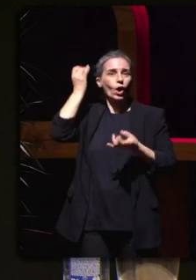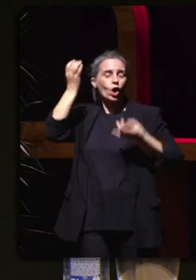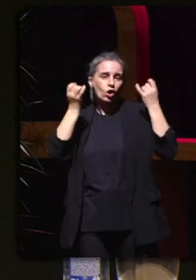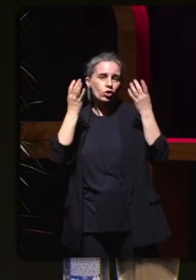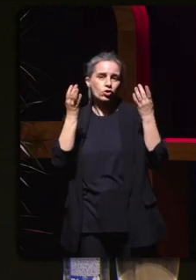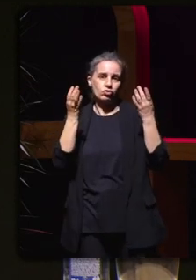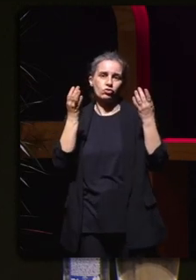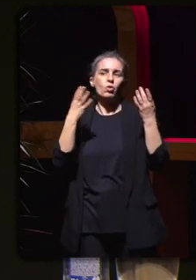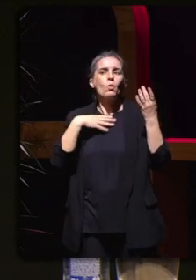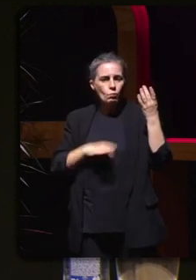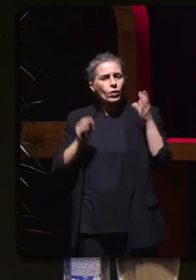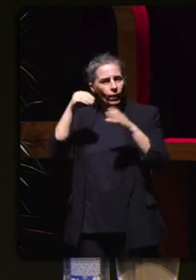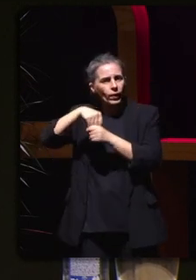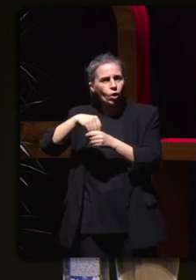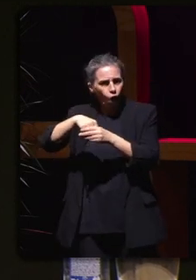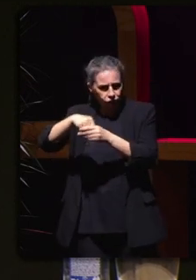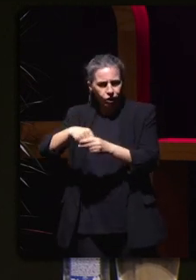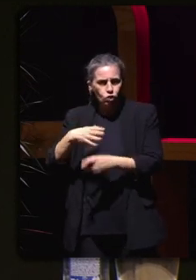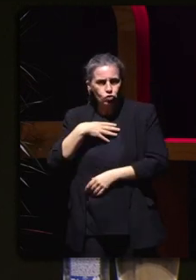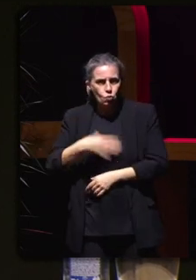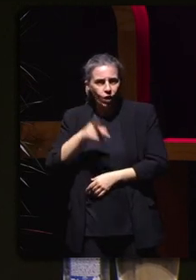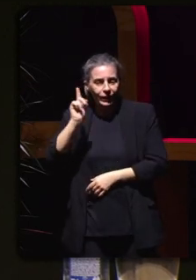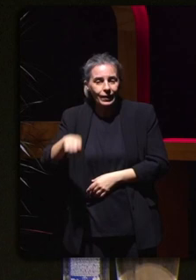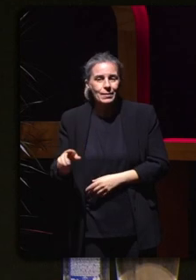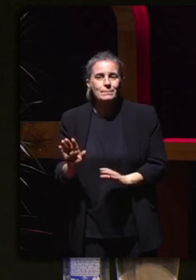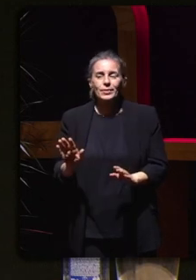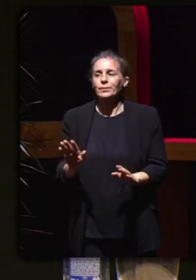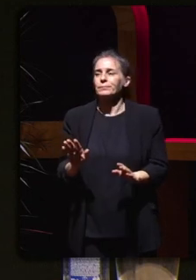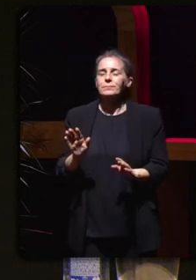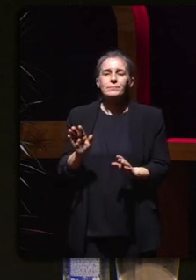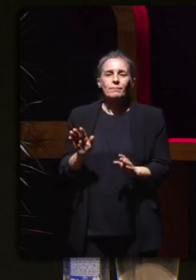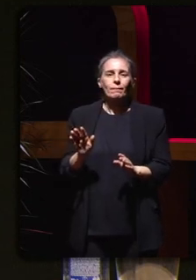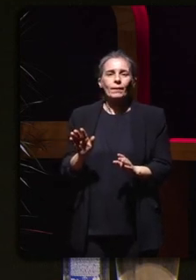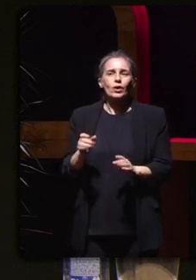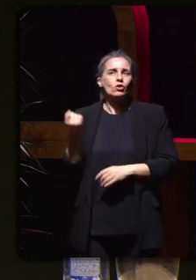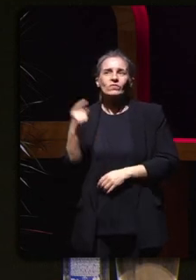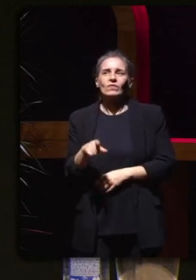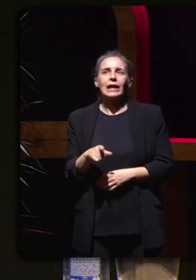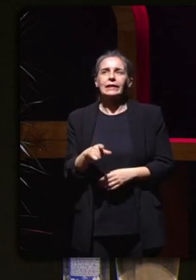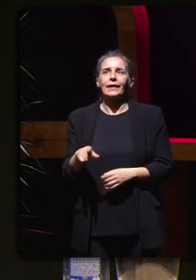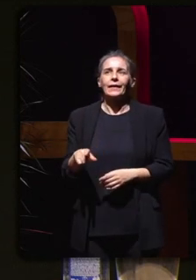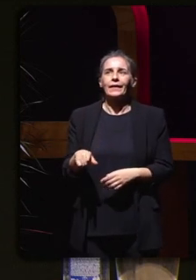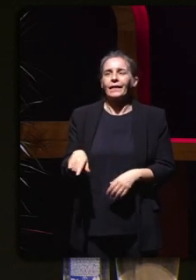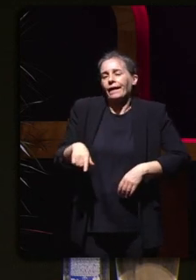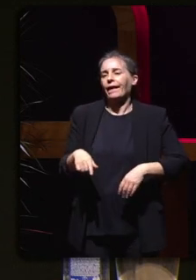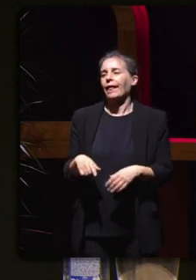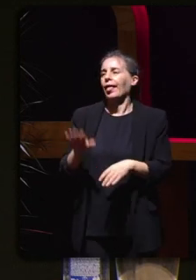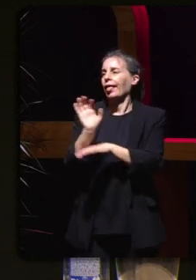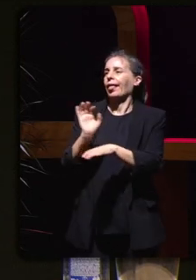con hacer otro tipo de contenidos quiero decir ni quiero ni estoy diciendo con ello que haya que frivolizar sobre